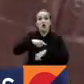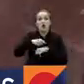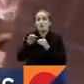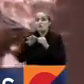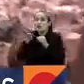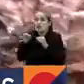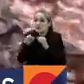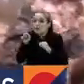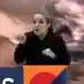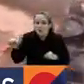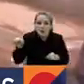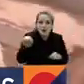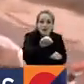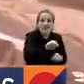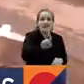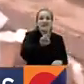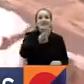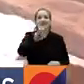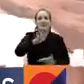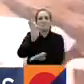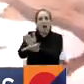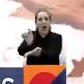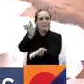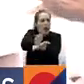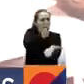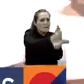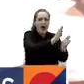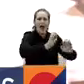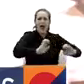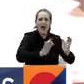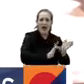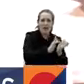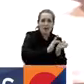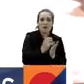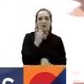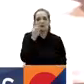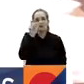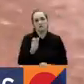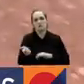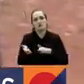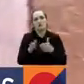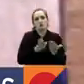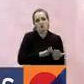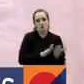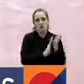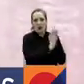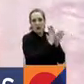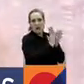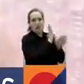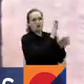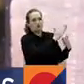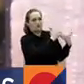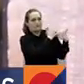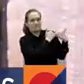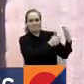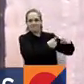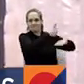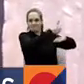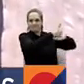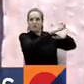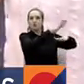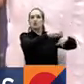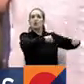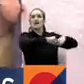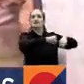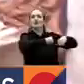de los 42 que tiene el departamento se han presentado emergencias. Hay una persona que falleció, es lo que dice Jesús Antonio Copete Góez, director de esta